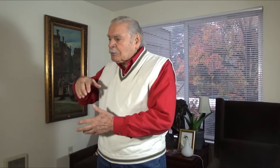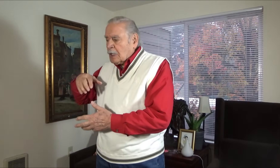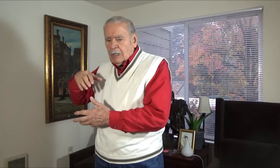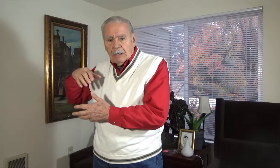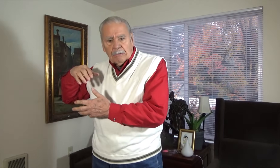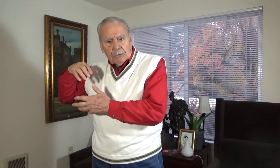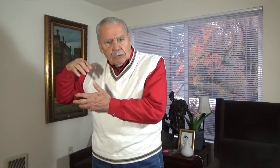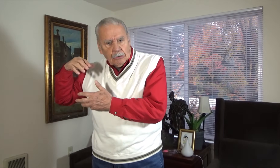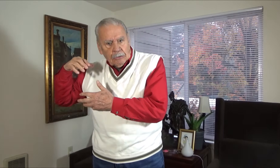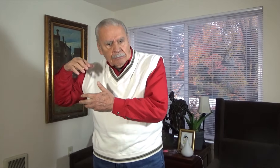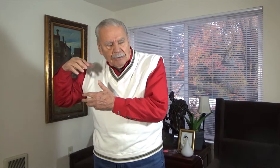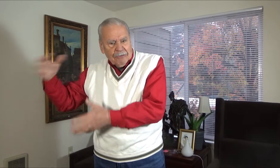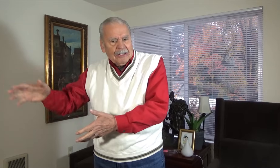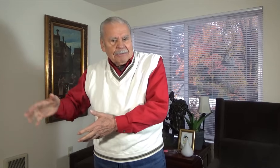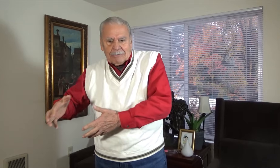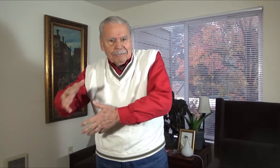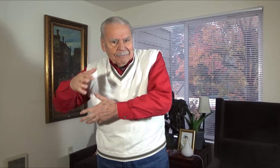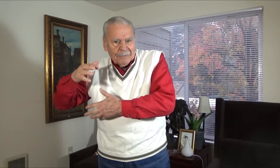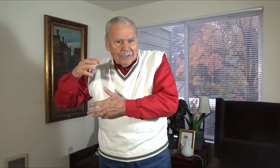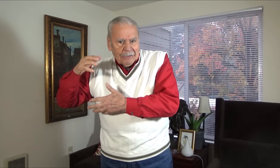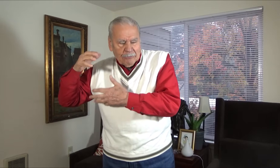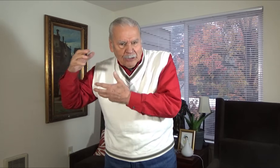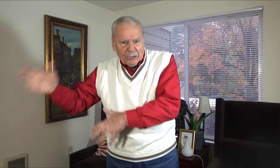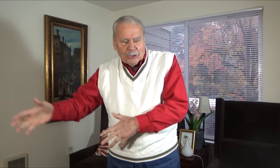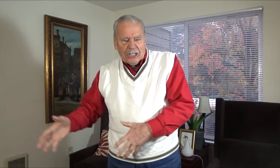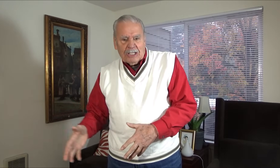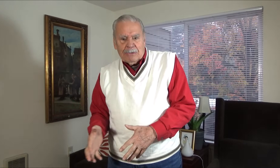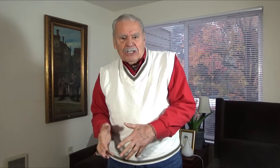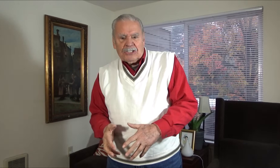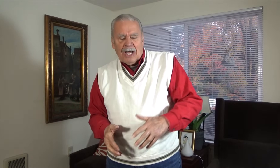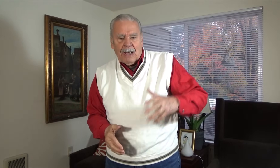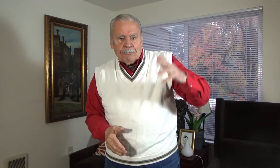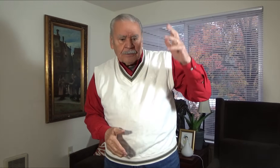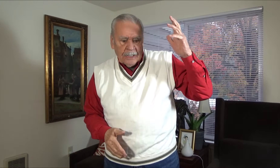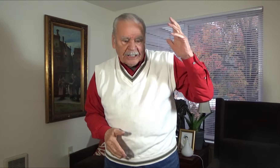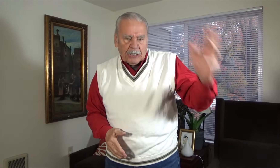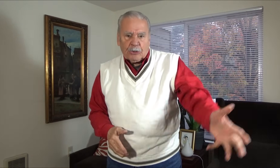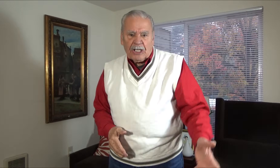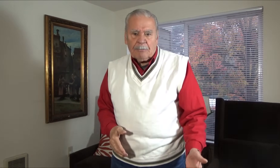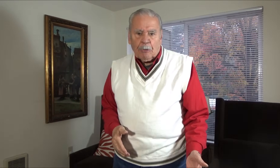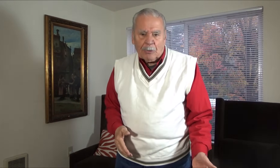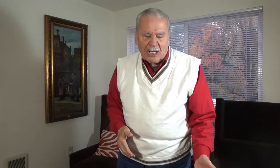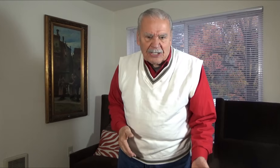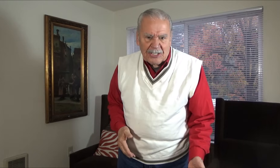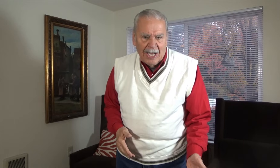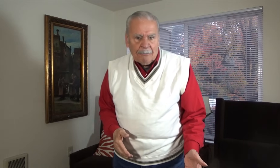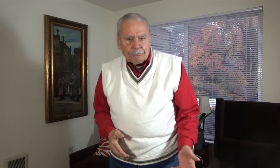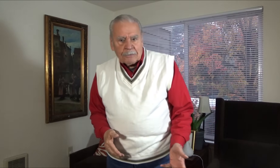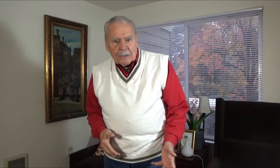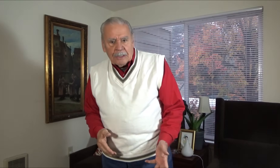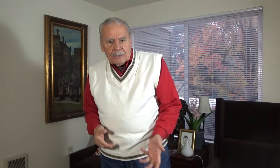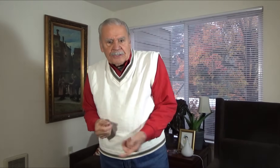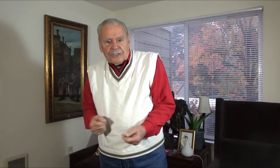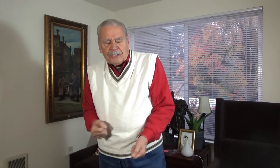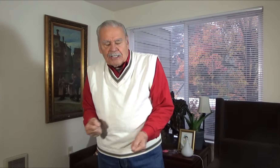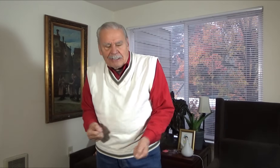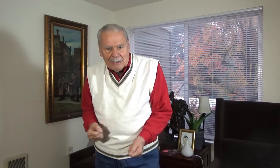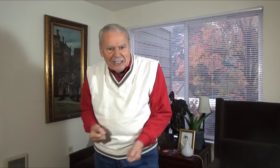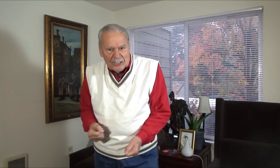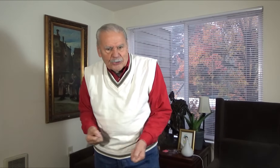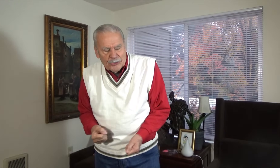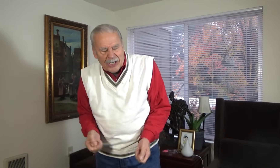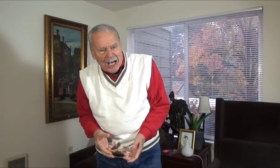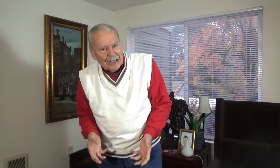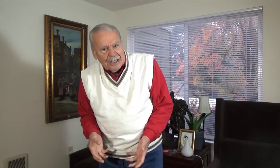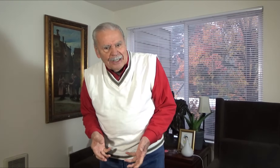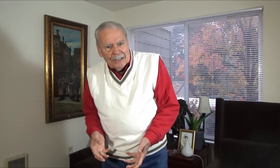corrupta, en fin, fugadores de divisas, creadores de pobreza, sin